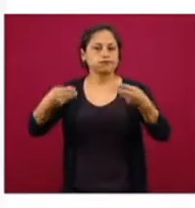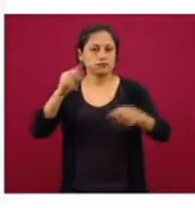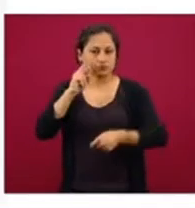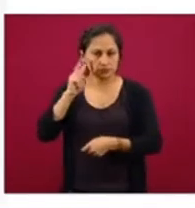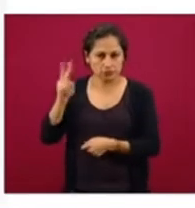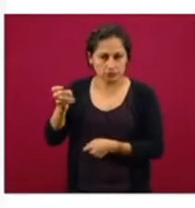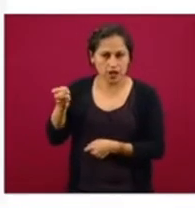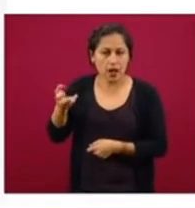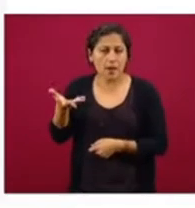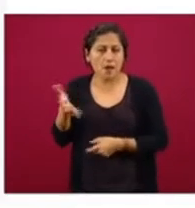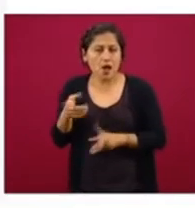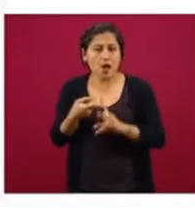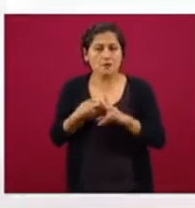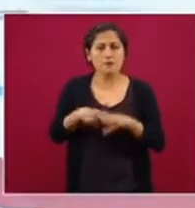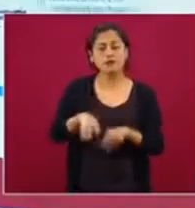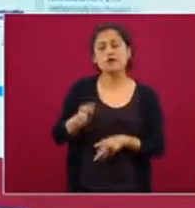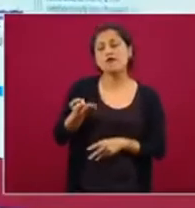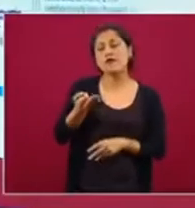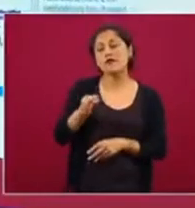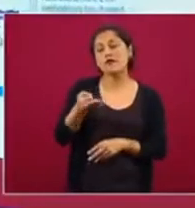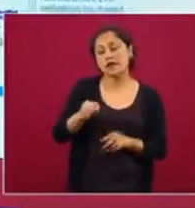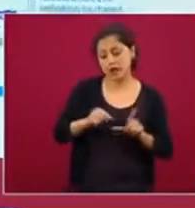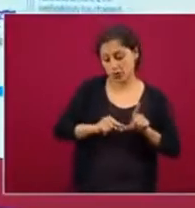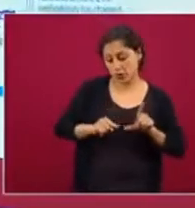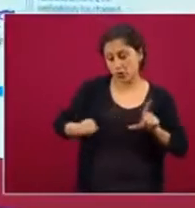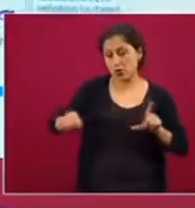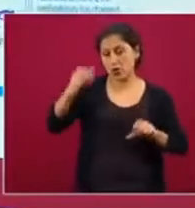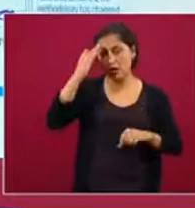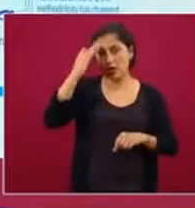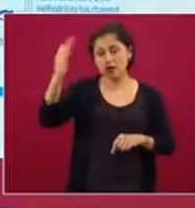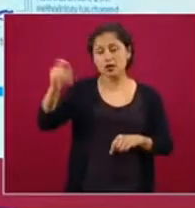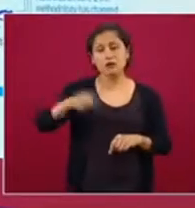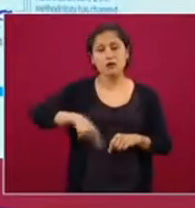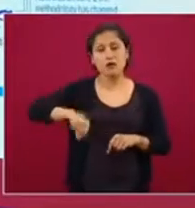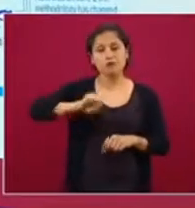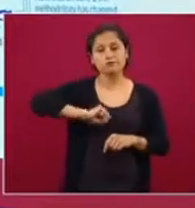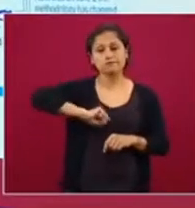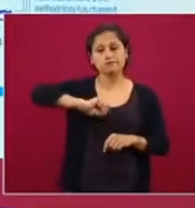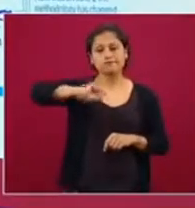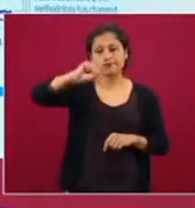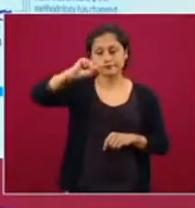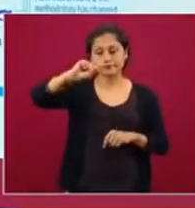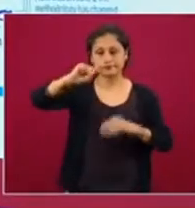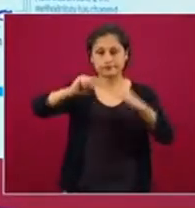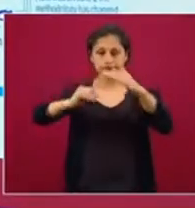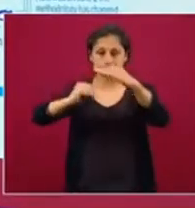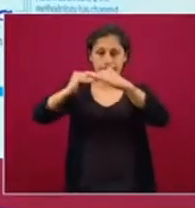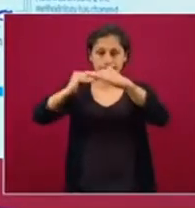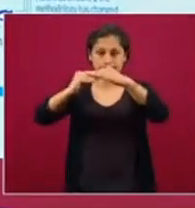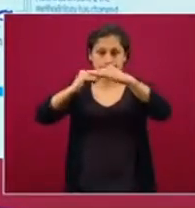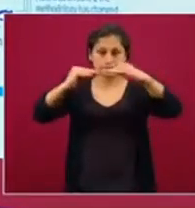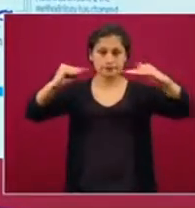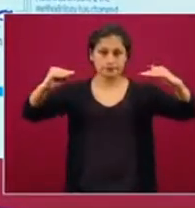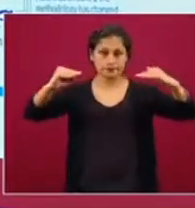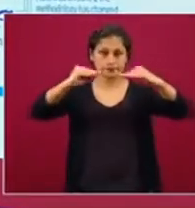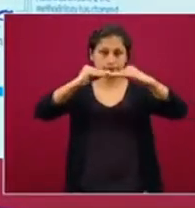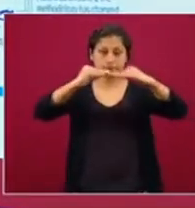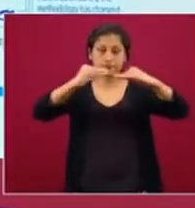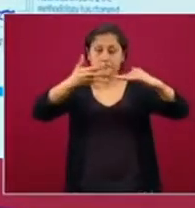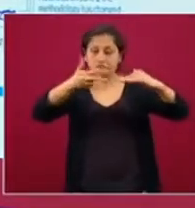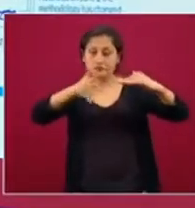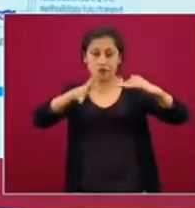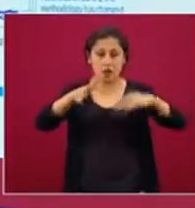menos a mediados de febrero y aquí fue transcurriendo su epidemia. Llegó a este punto en donde tuvo